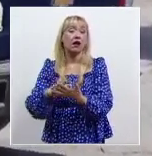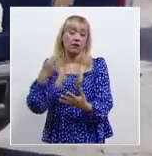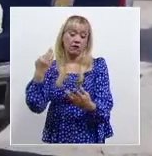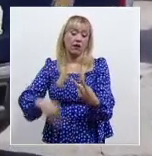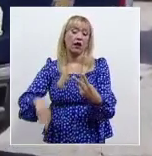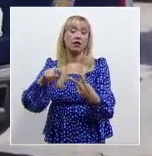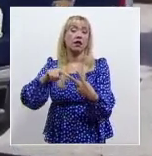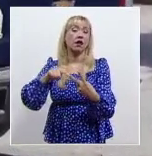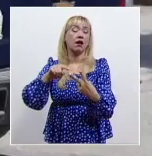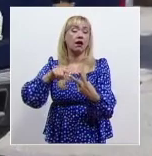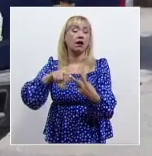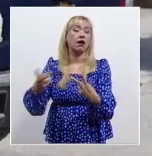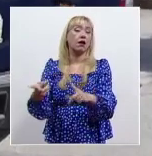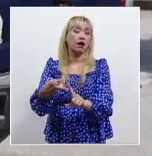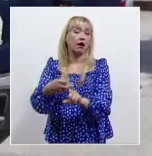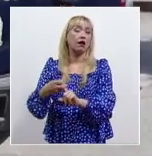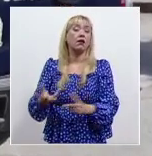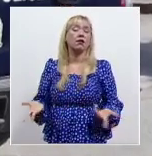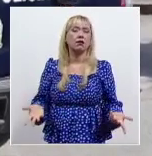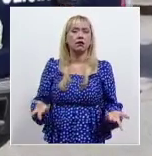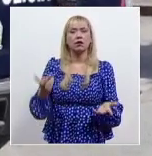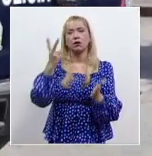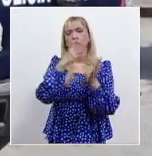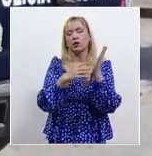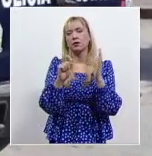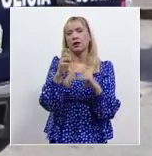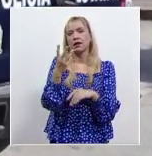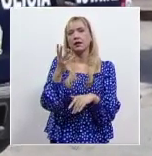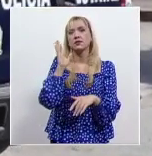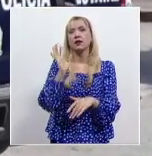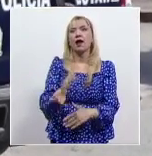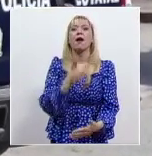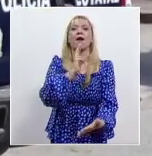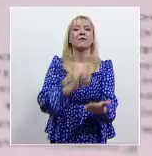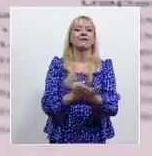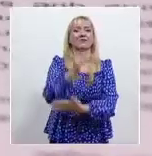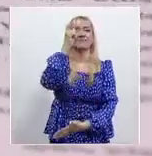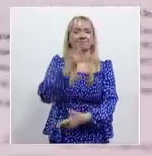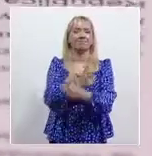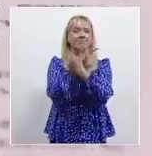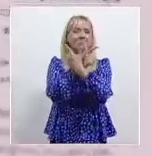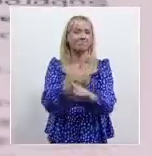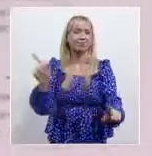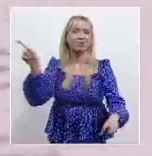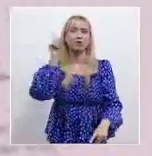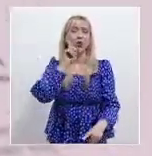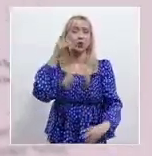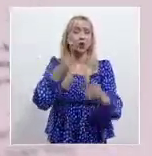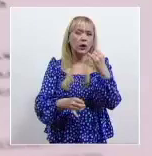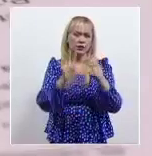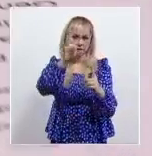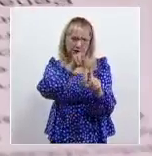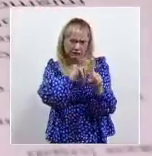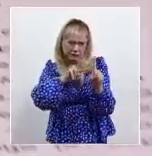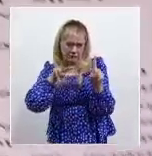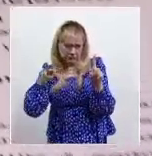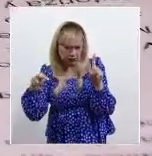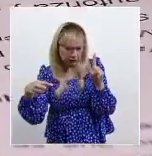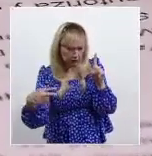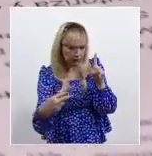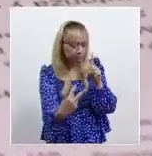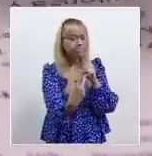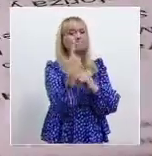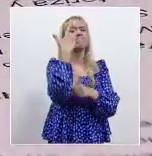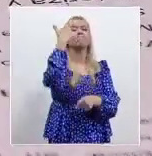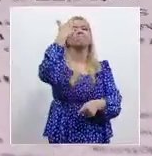de 2023, la víctima logró una segunda sentencia absolutoria, pues la jueza estudió el caso desde una perspectiva de género